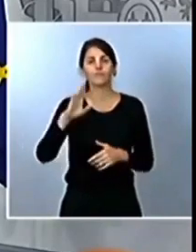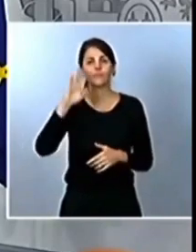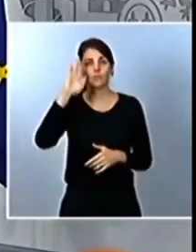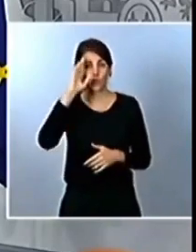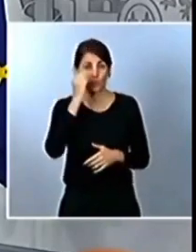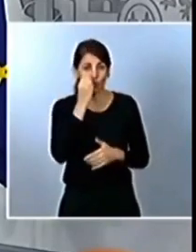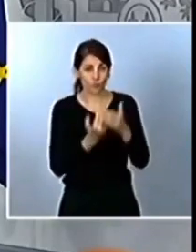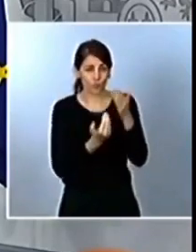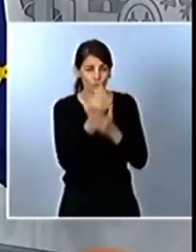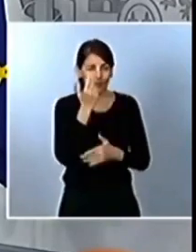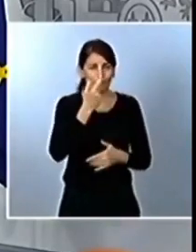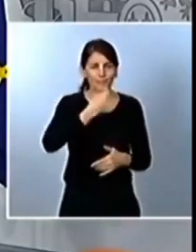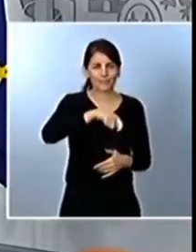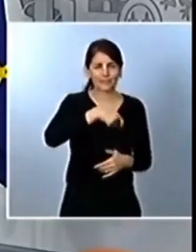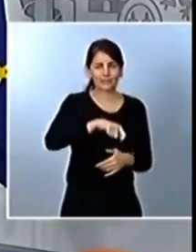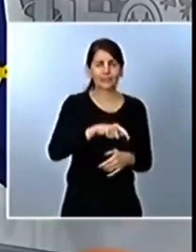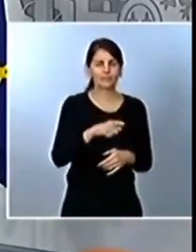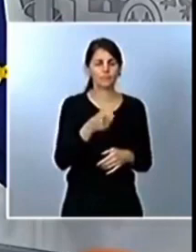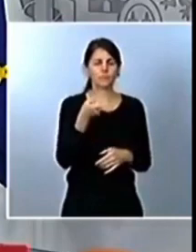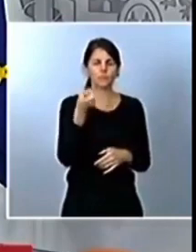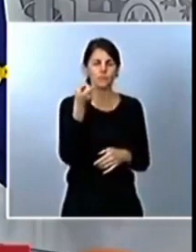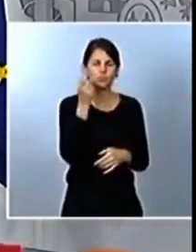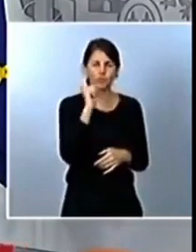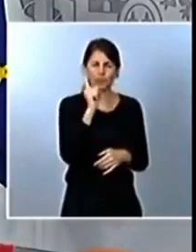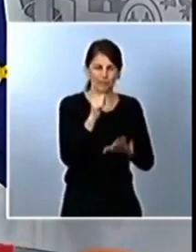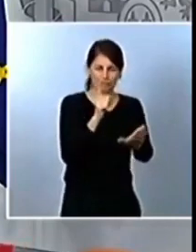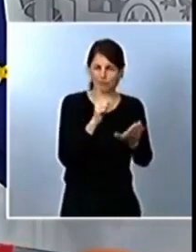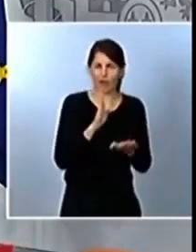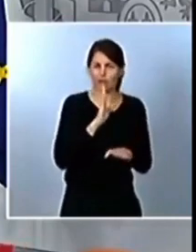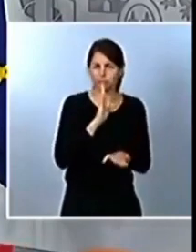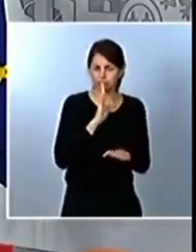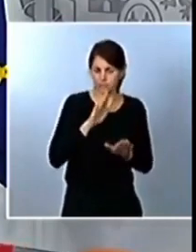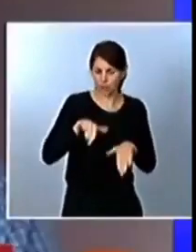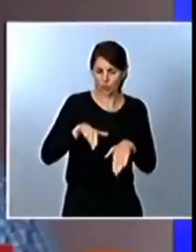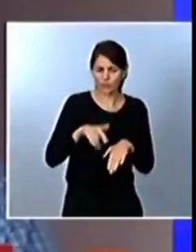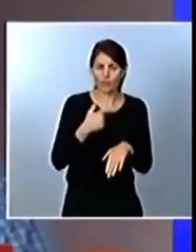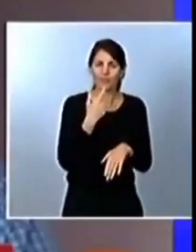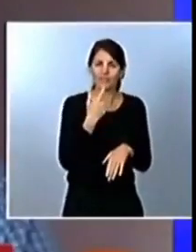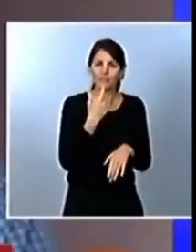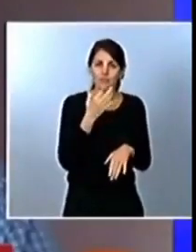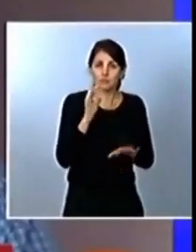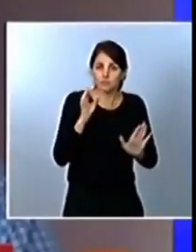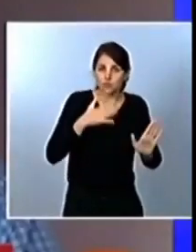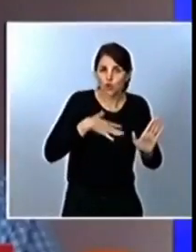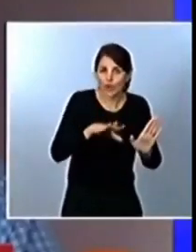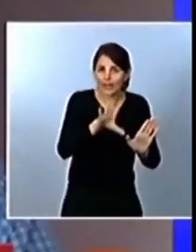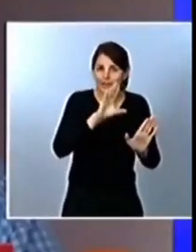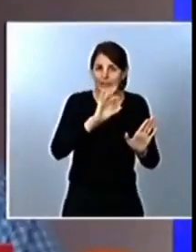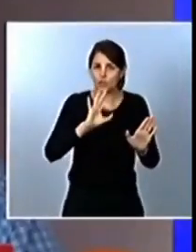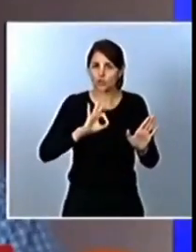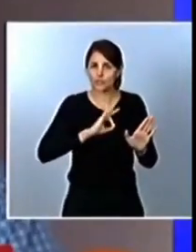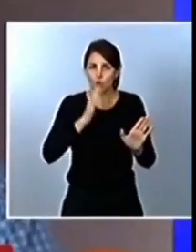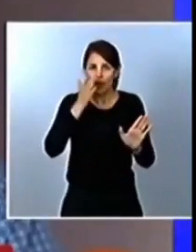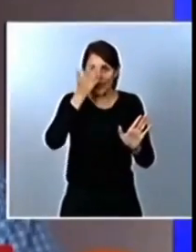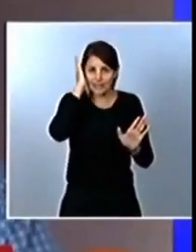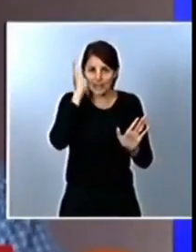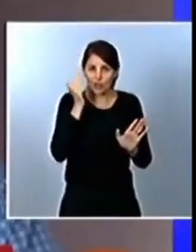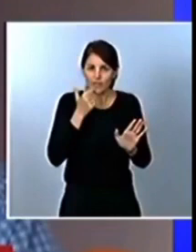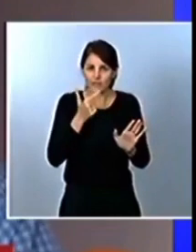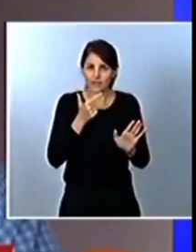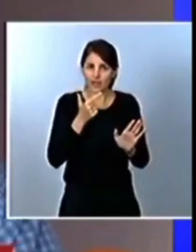simplemente sobre esto último que acaba de decir. Entiendo que el señor Casado no le ha dicho que no en la